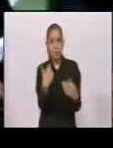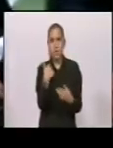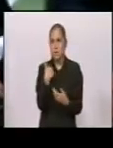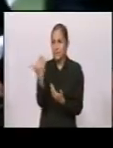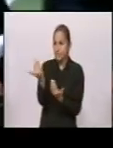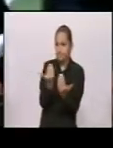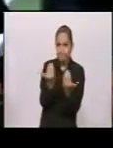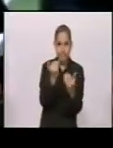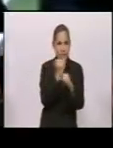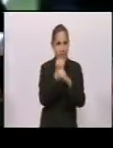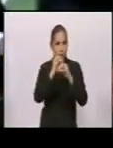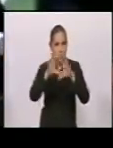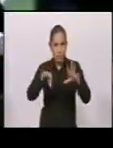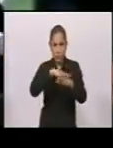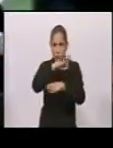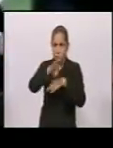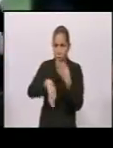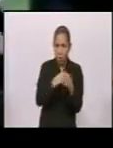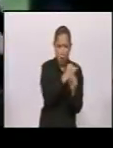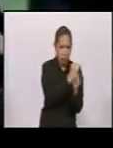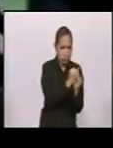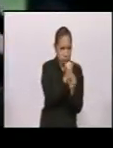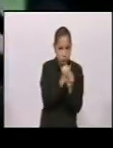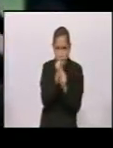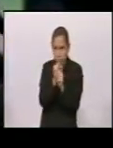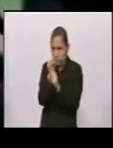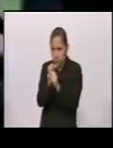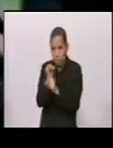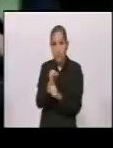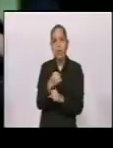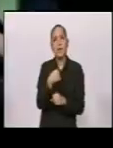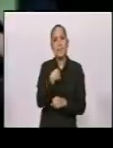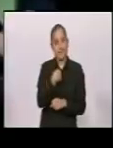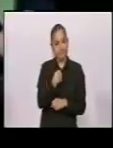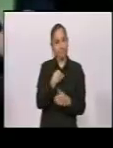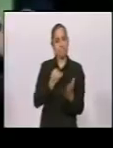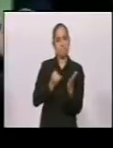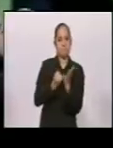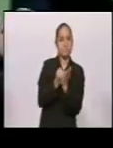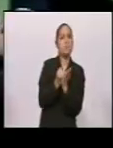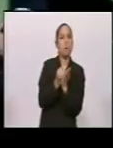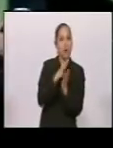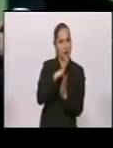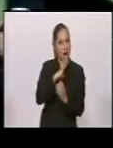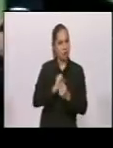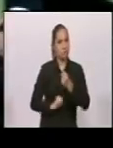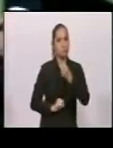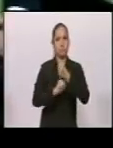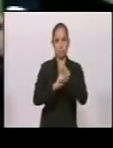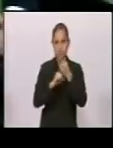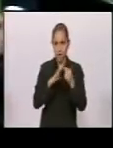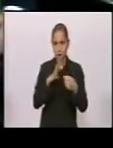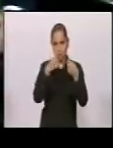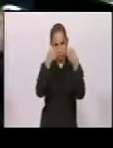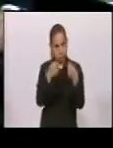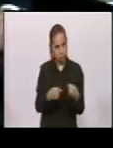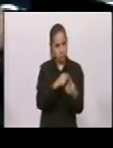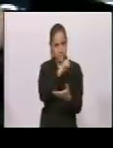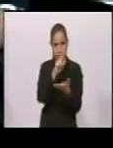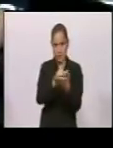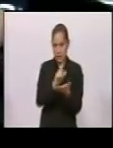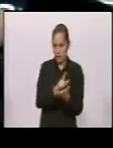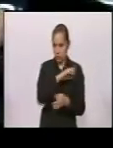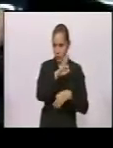recursos, apuntalamos la legitimidad de nuestras decisiones y sentencias, y con ello